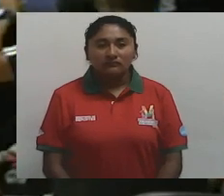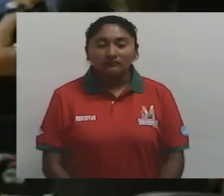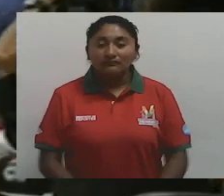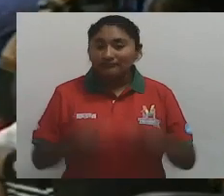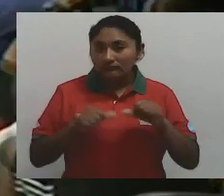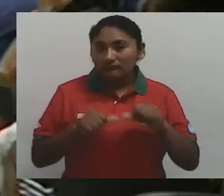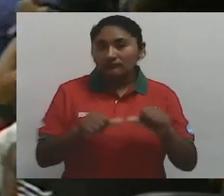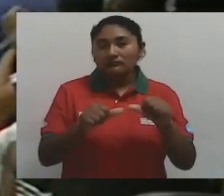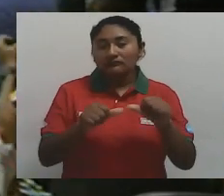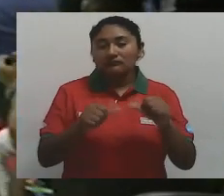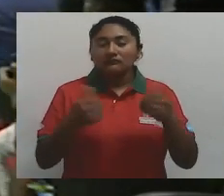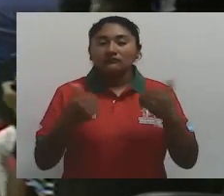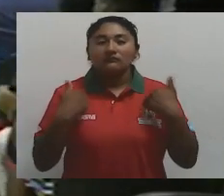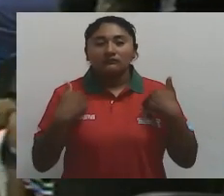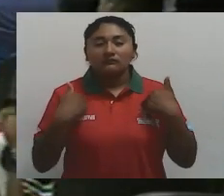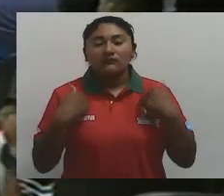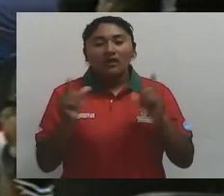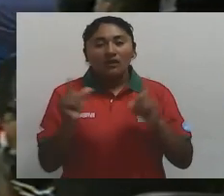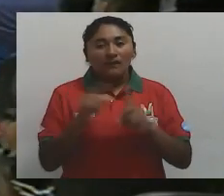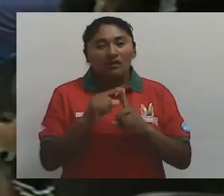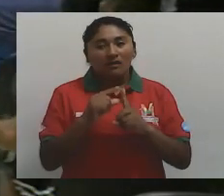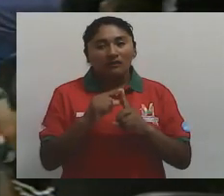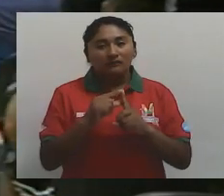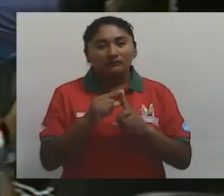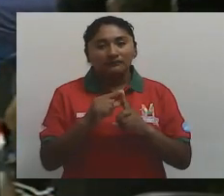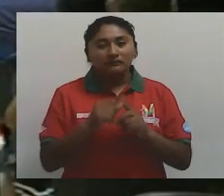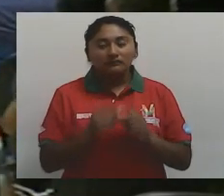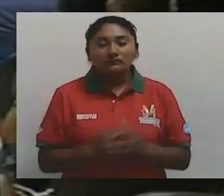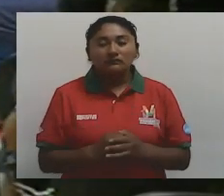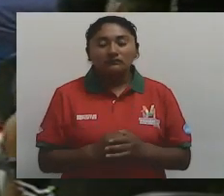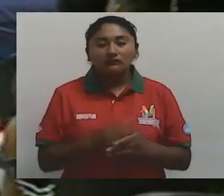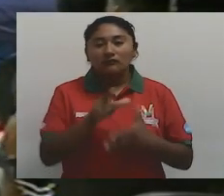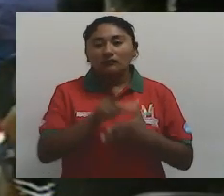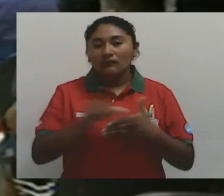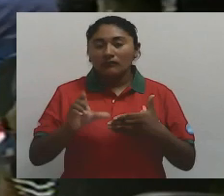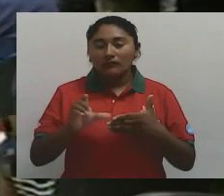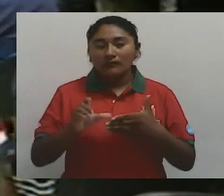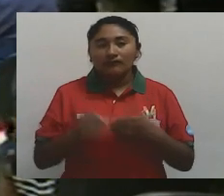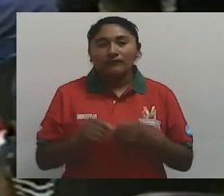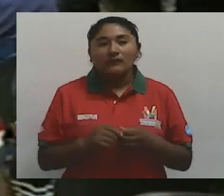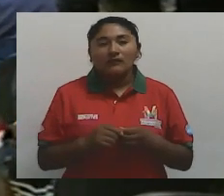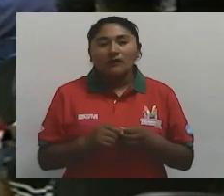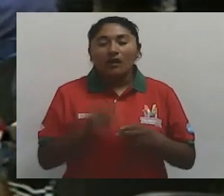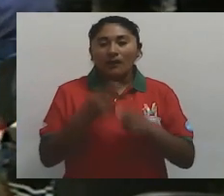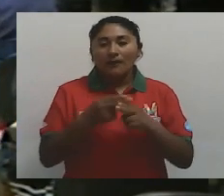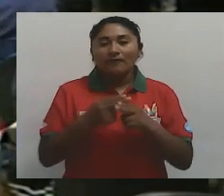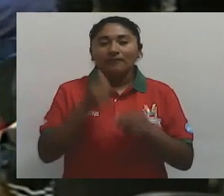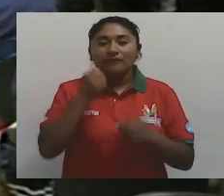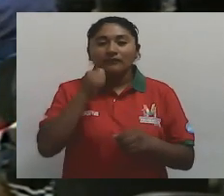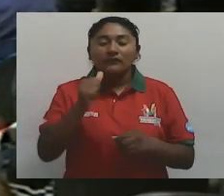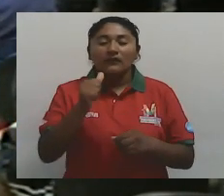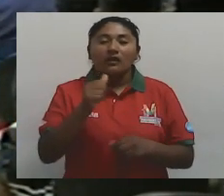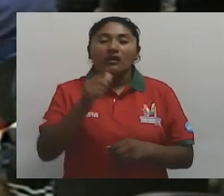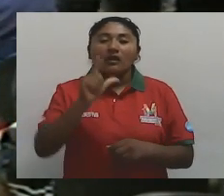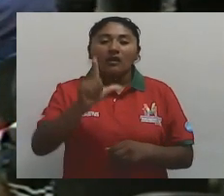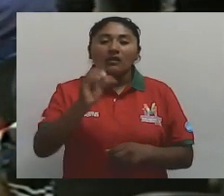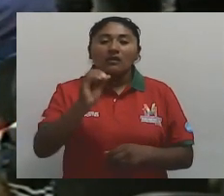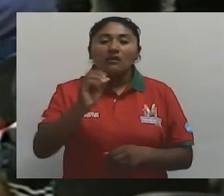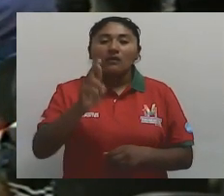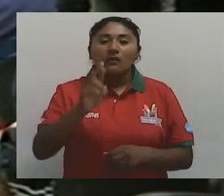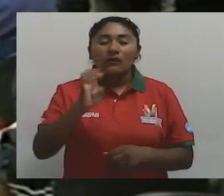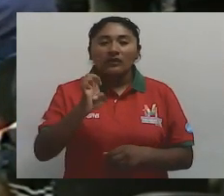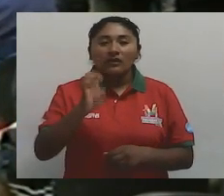Seguidamente tenemos las palabras de la licenciada Lorena Zelaya Murillo en representación